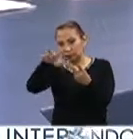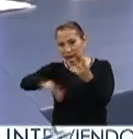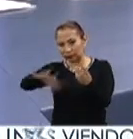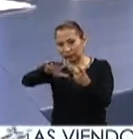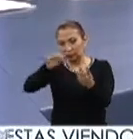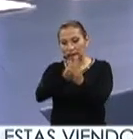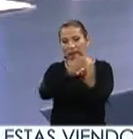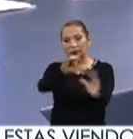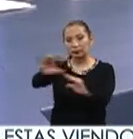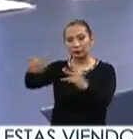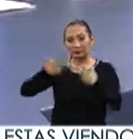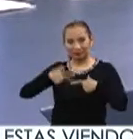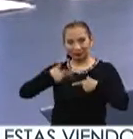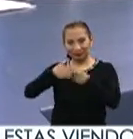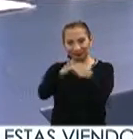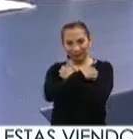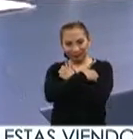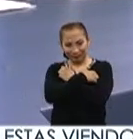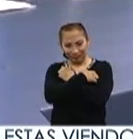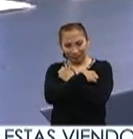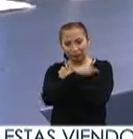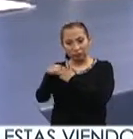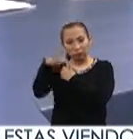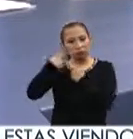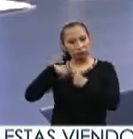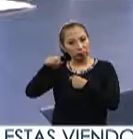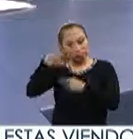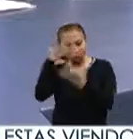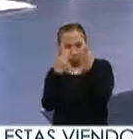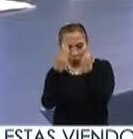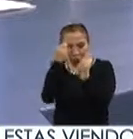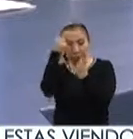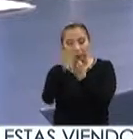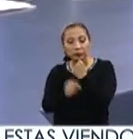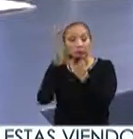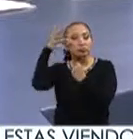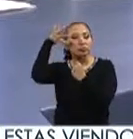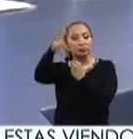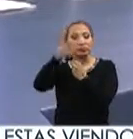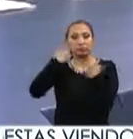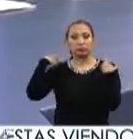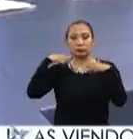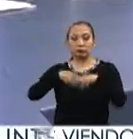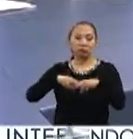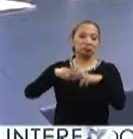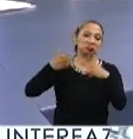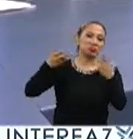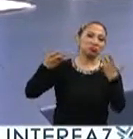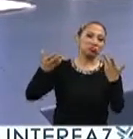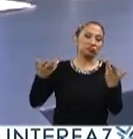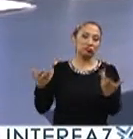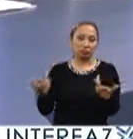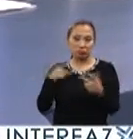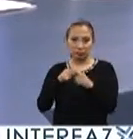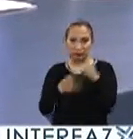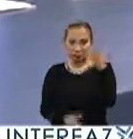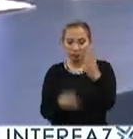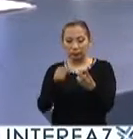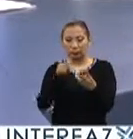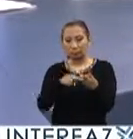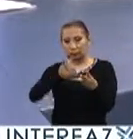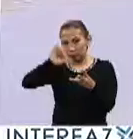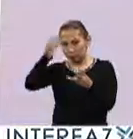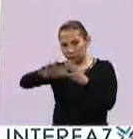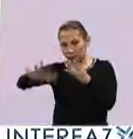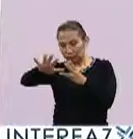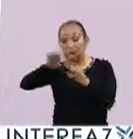la capacitación de agentes educativos, ¿no? Con personas que se están capacitando para ser profesores, docentes, etcétera. Tenemos un